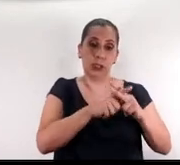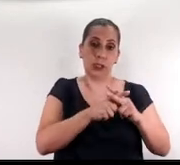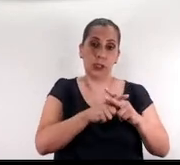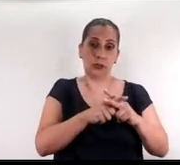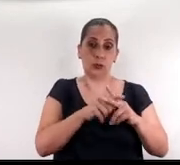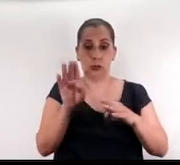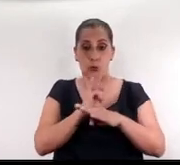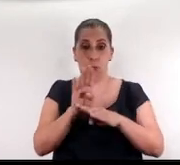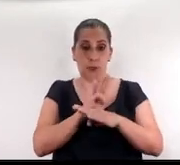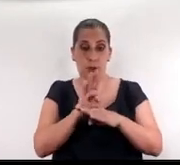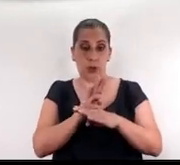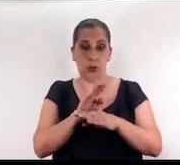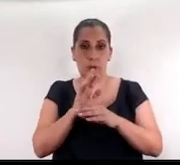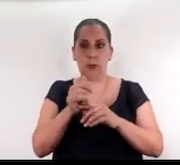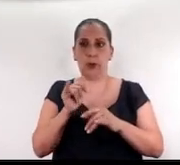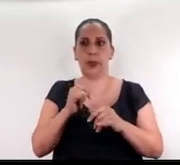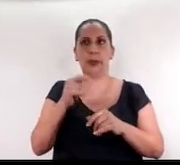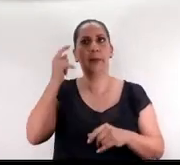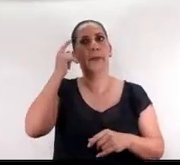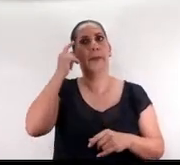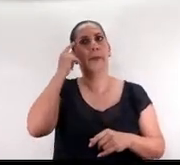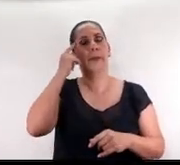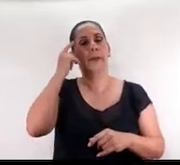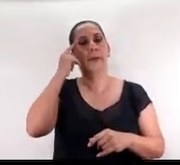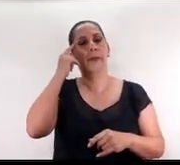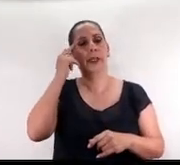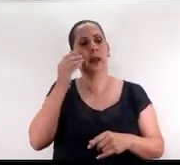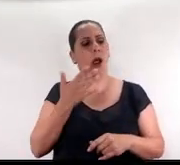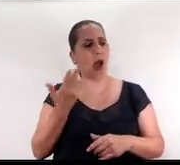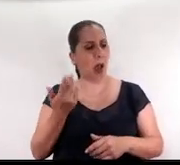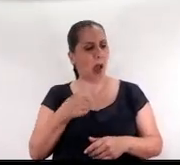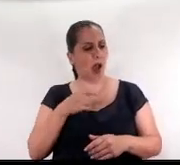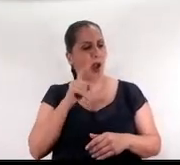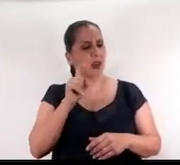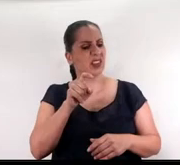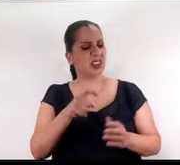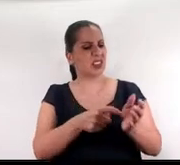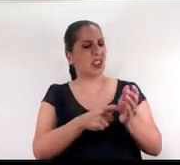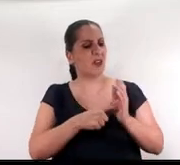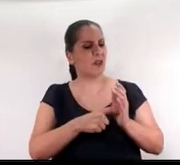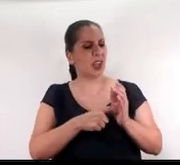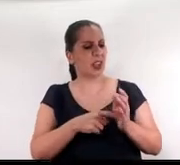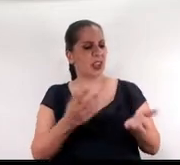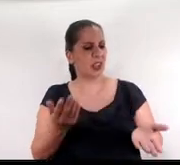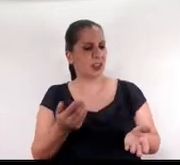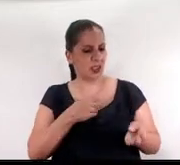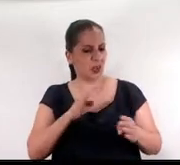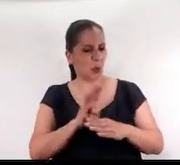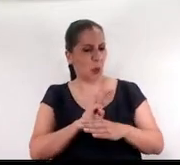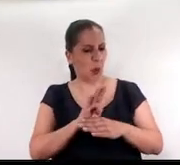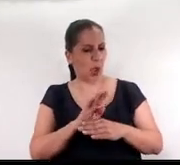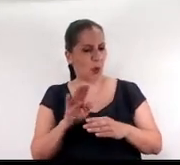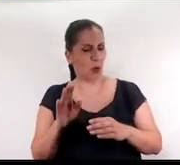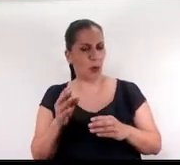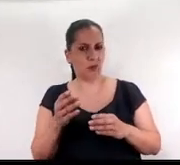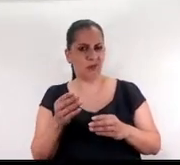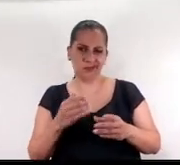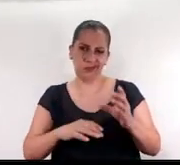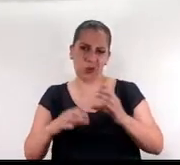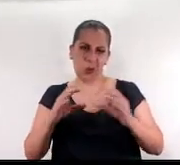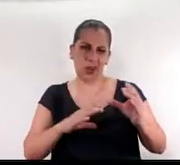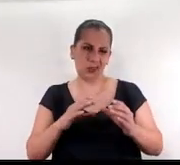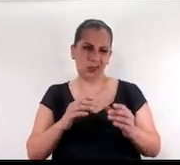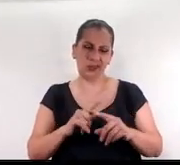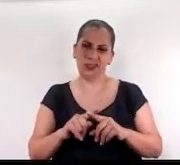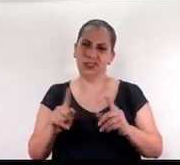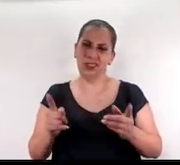el sombrero y va a dejar de pensar en los requisitos básicos para un crédito bancario comercial.